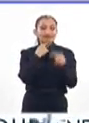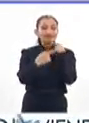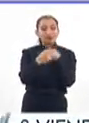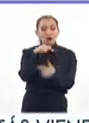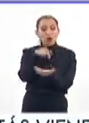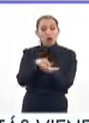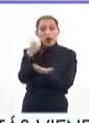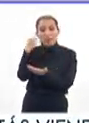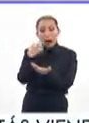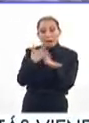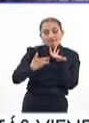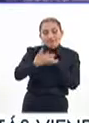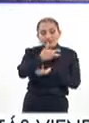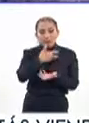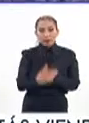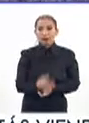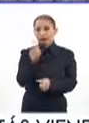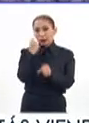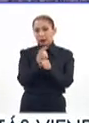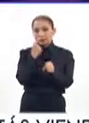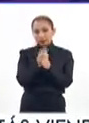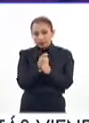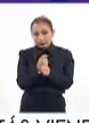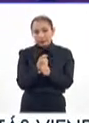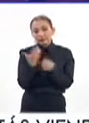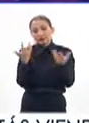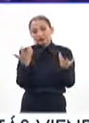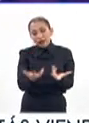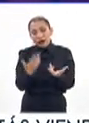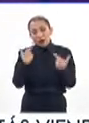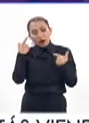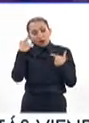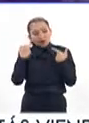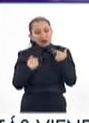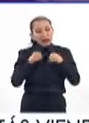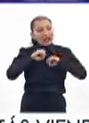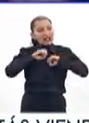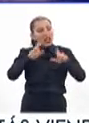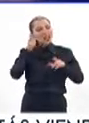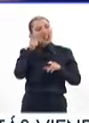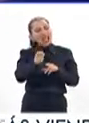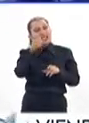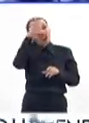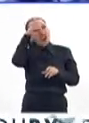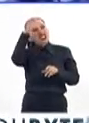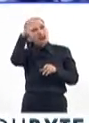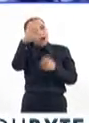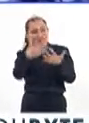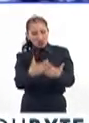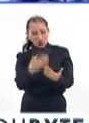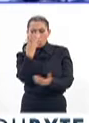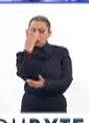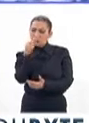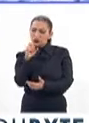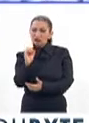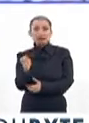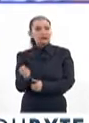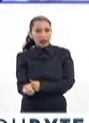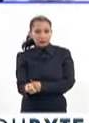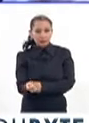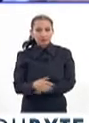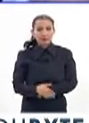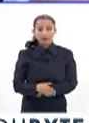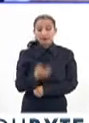de espacios de discusión. En primer lugar, lograr un entendimiento claro del concepto Industria